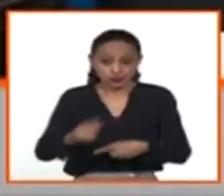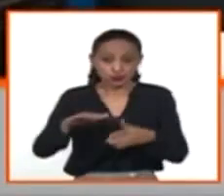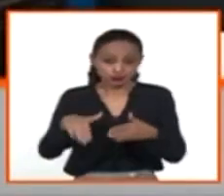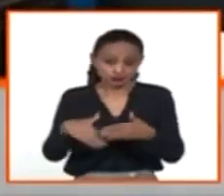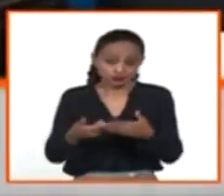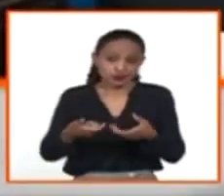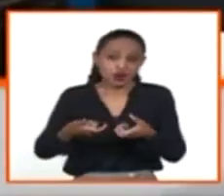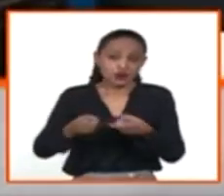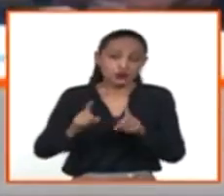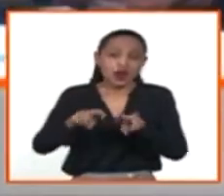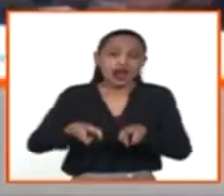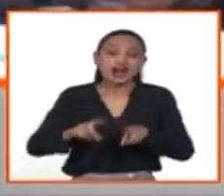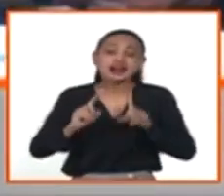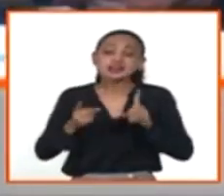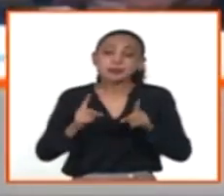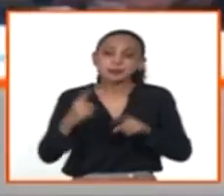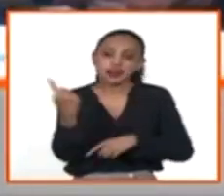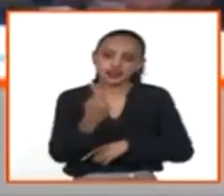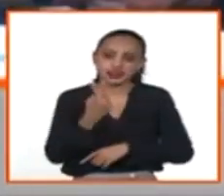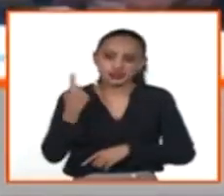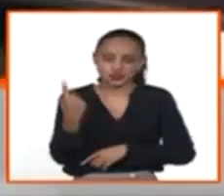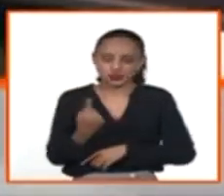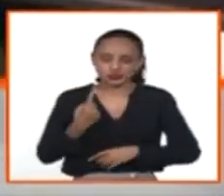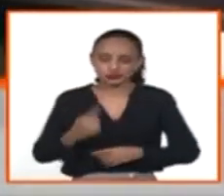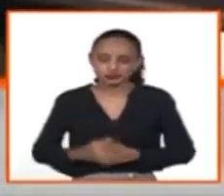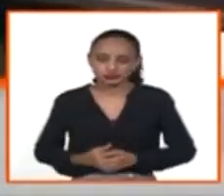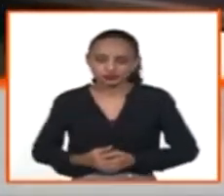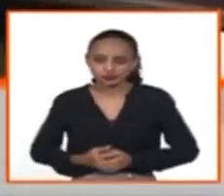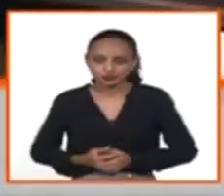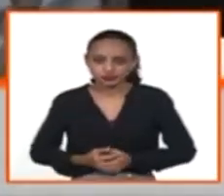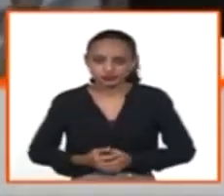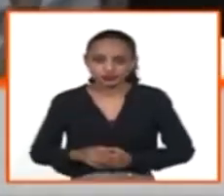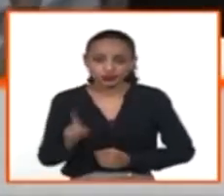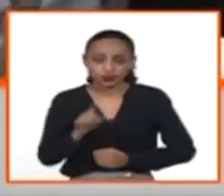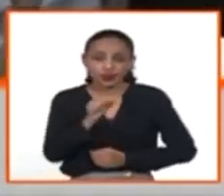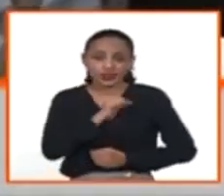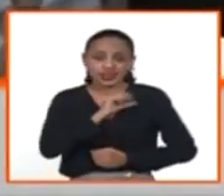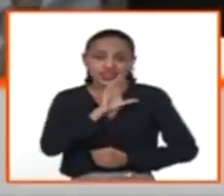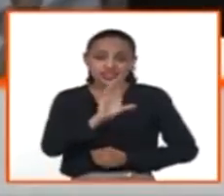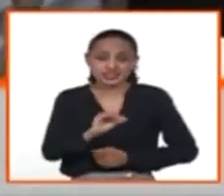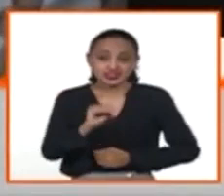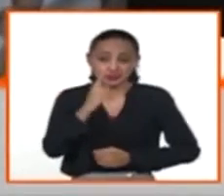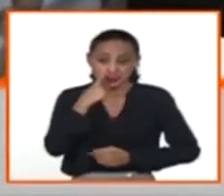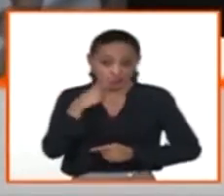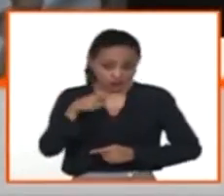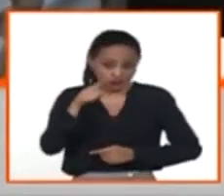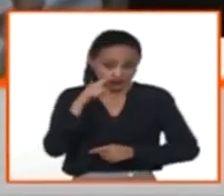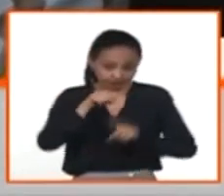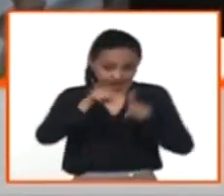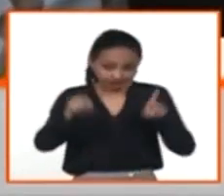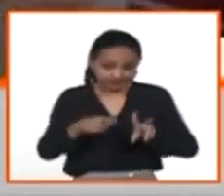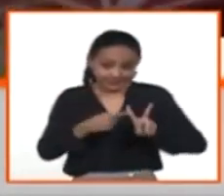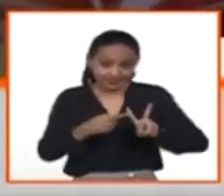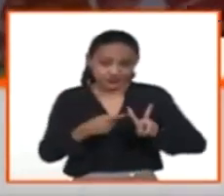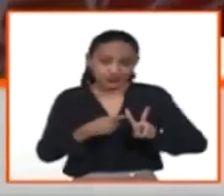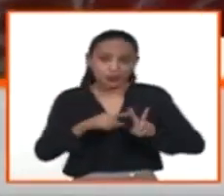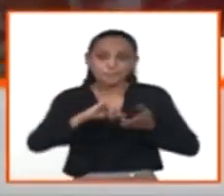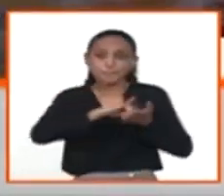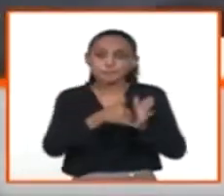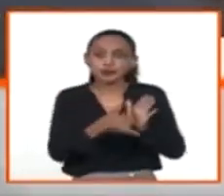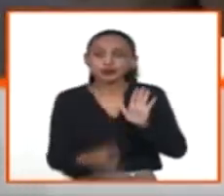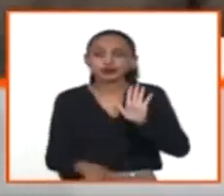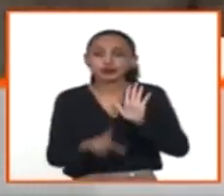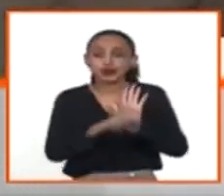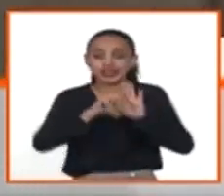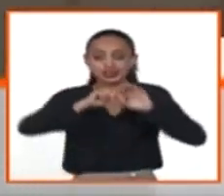Asamblea Nacional. Quería también decirles, aparece en pantalla, que ya el proyecto de ley está en el sitio web